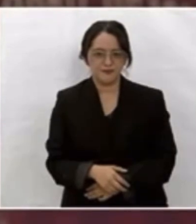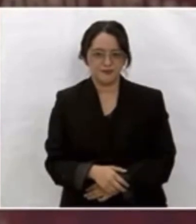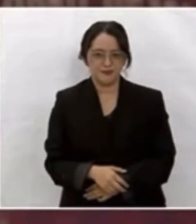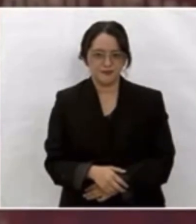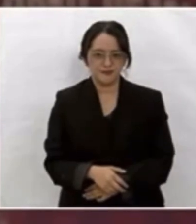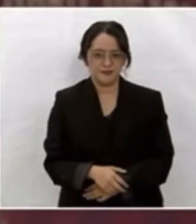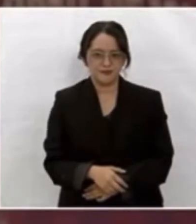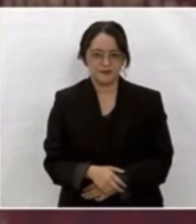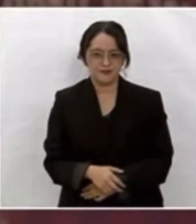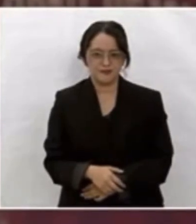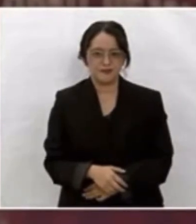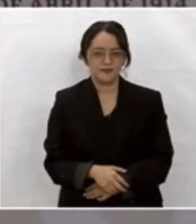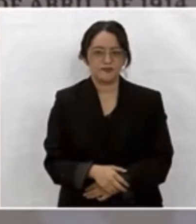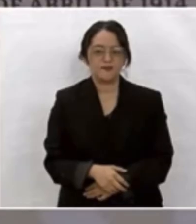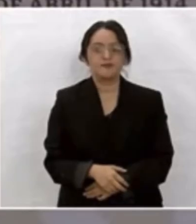porque nosotros